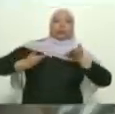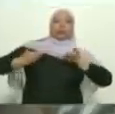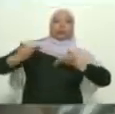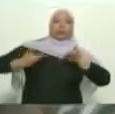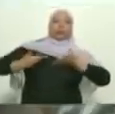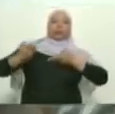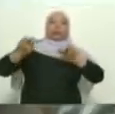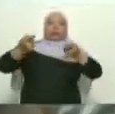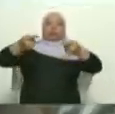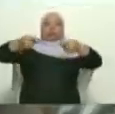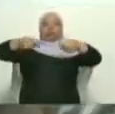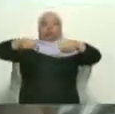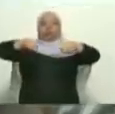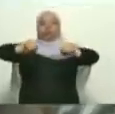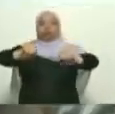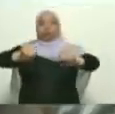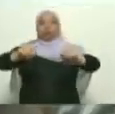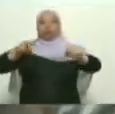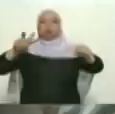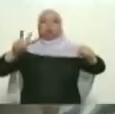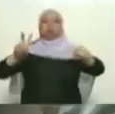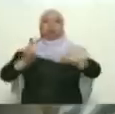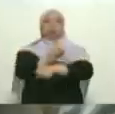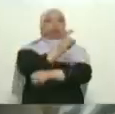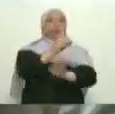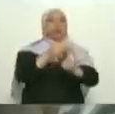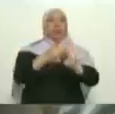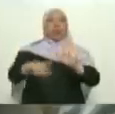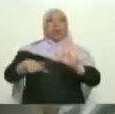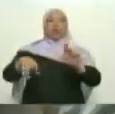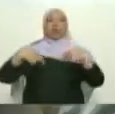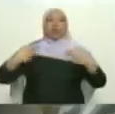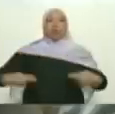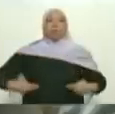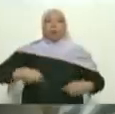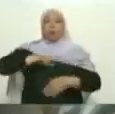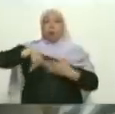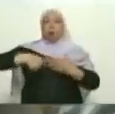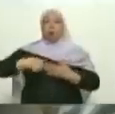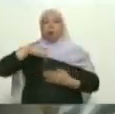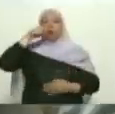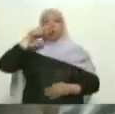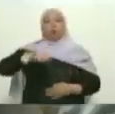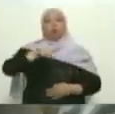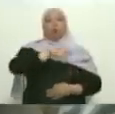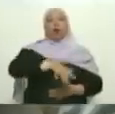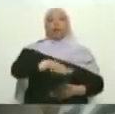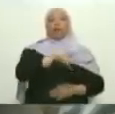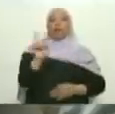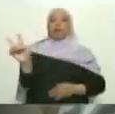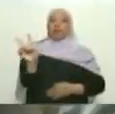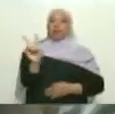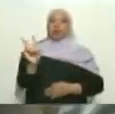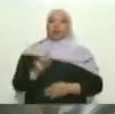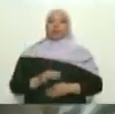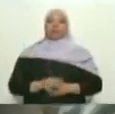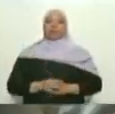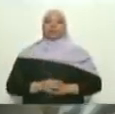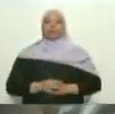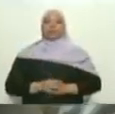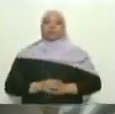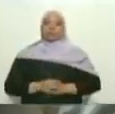prácticamente masivas violaciones a los derechos humanos de nuestro pueblo. Y que efectivamente utilizaron